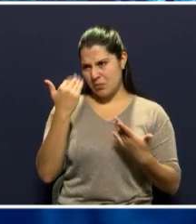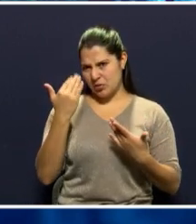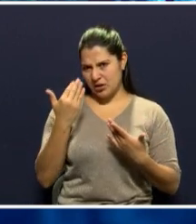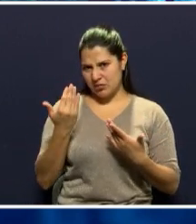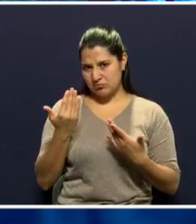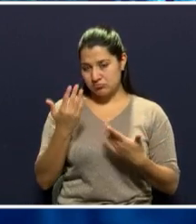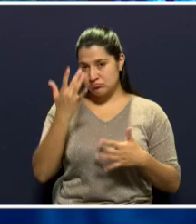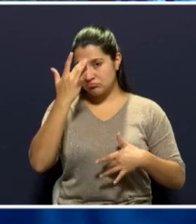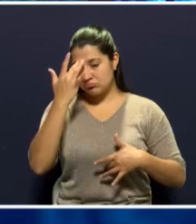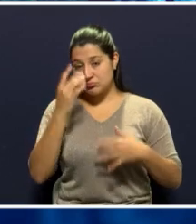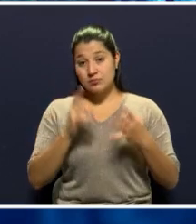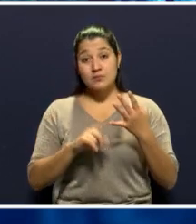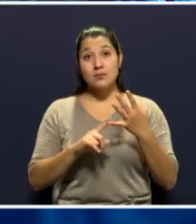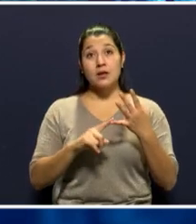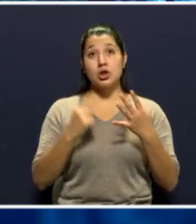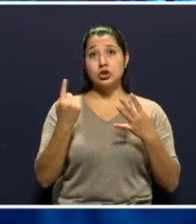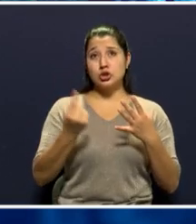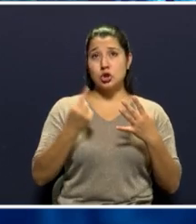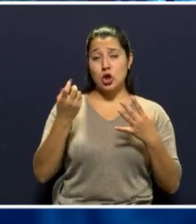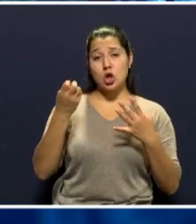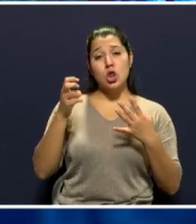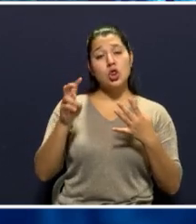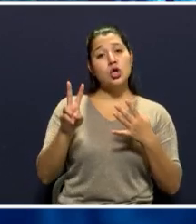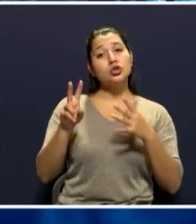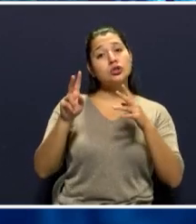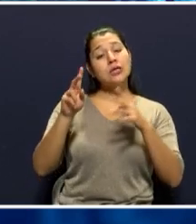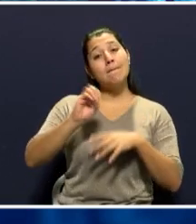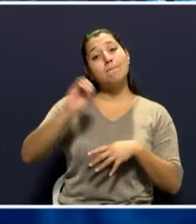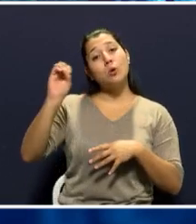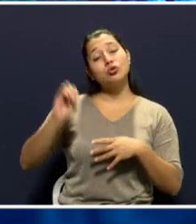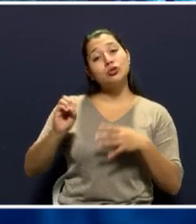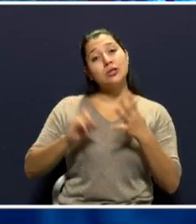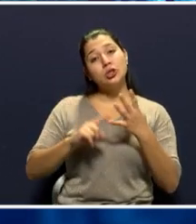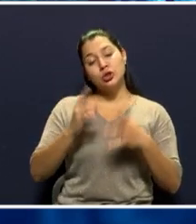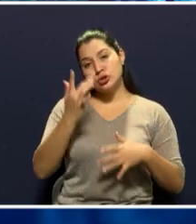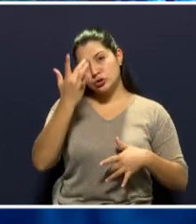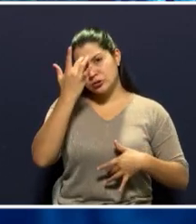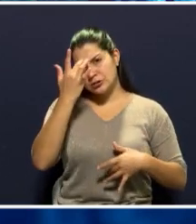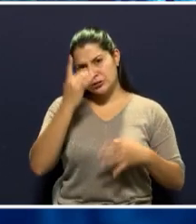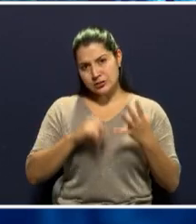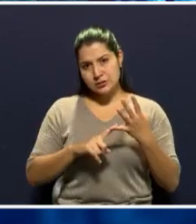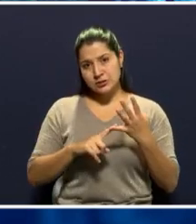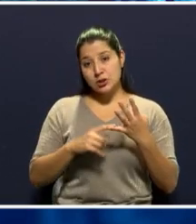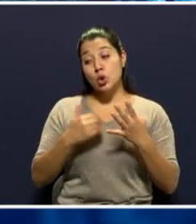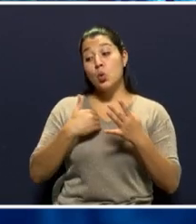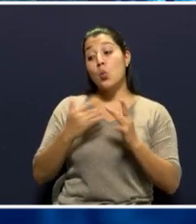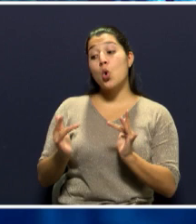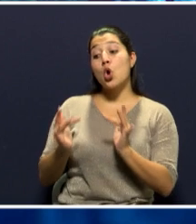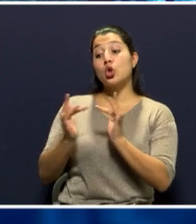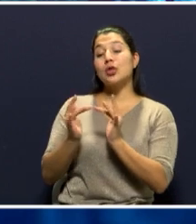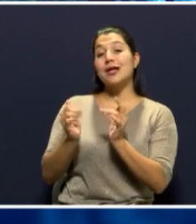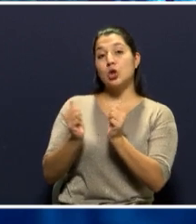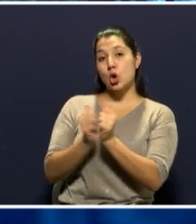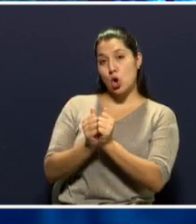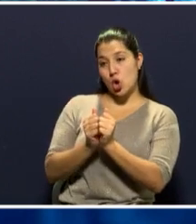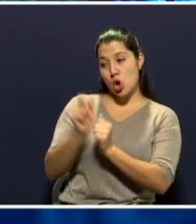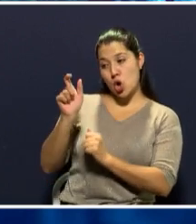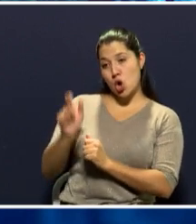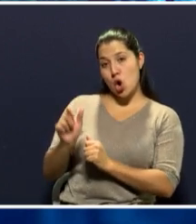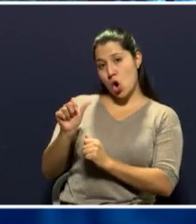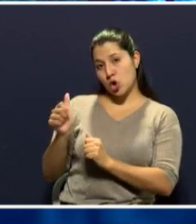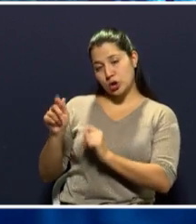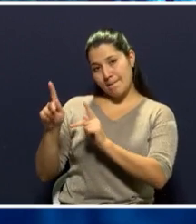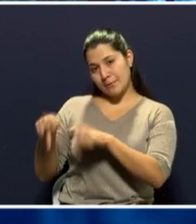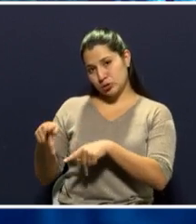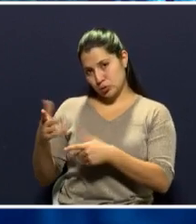y solo un 12% se contagiaron por contacto con un paciente, al atender un paciente.